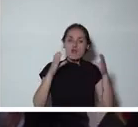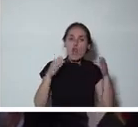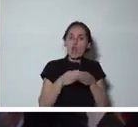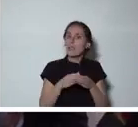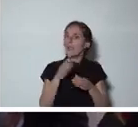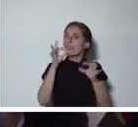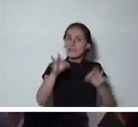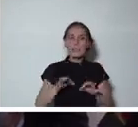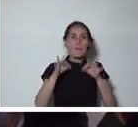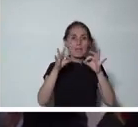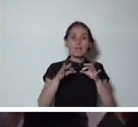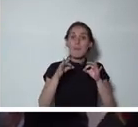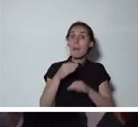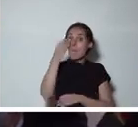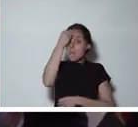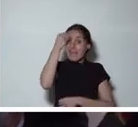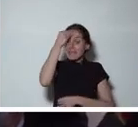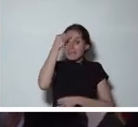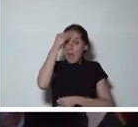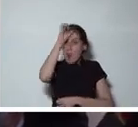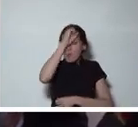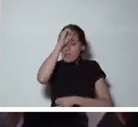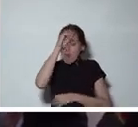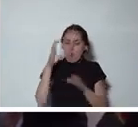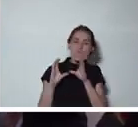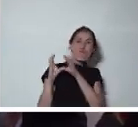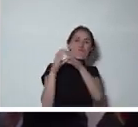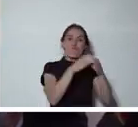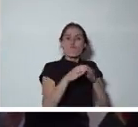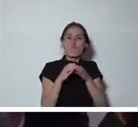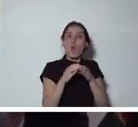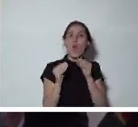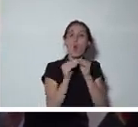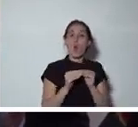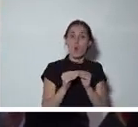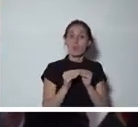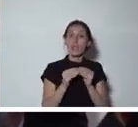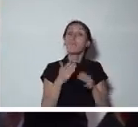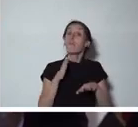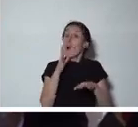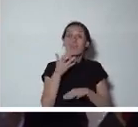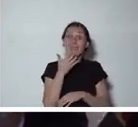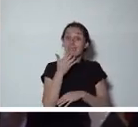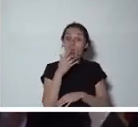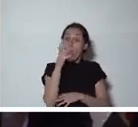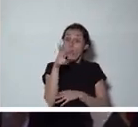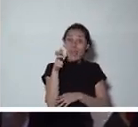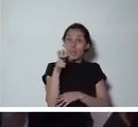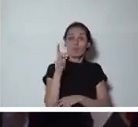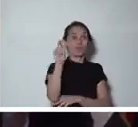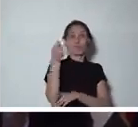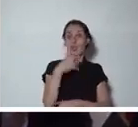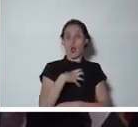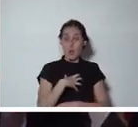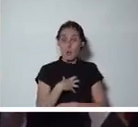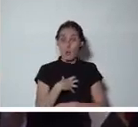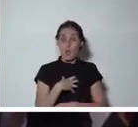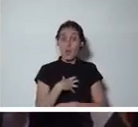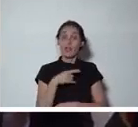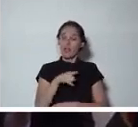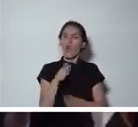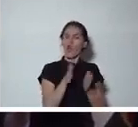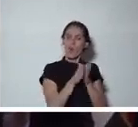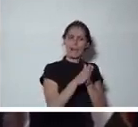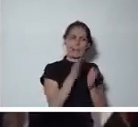capacidad de pensar juntas de construir juntas y de conquistar derechos juntas esa misma experiencia que esta compaña era trabajadora del hogar nos